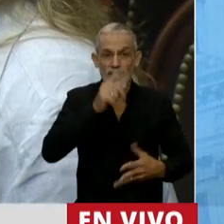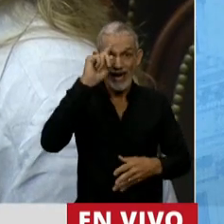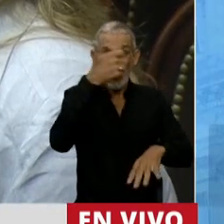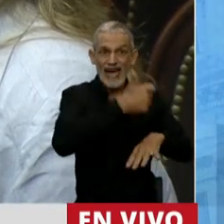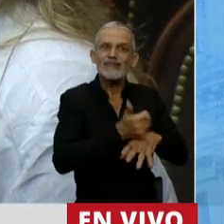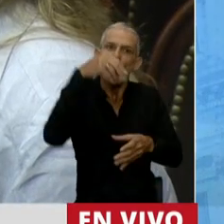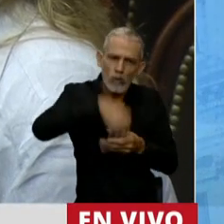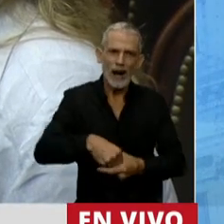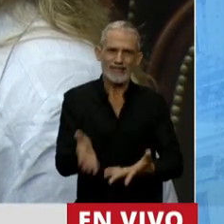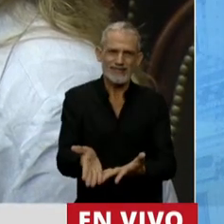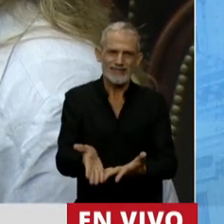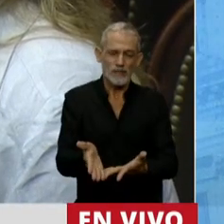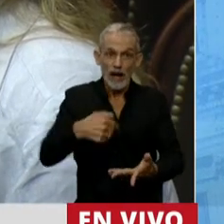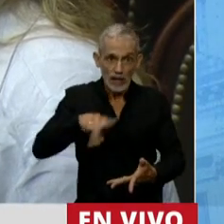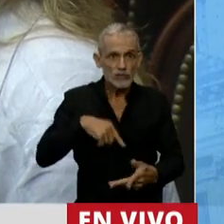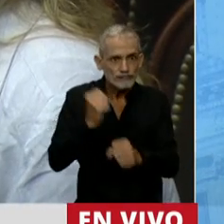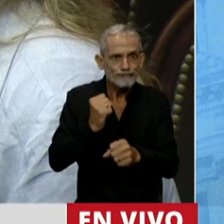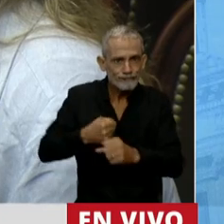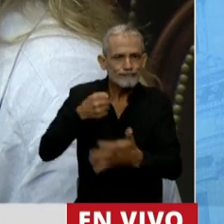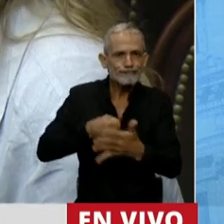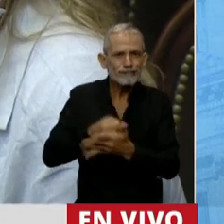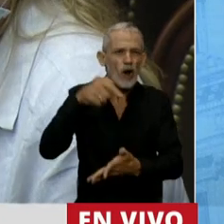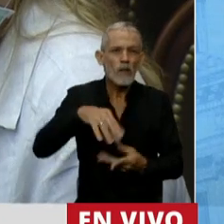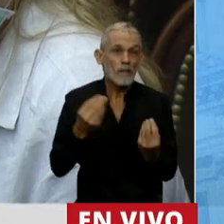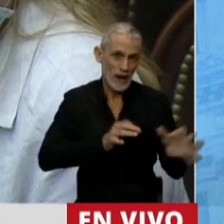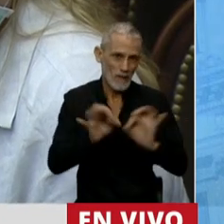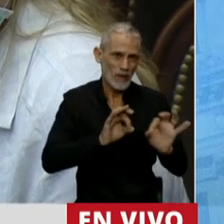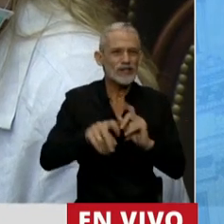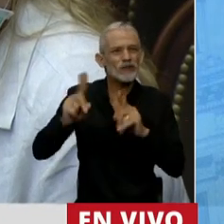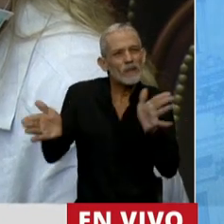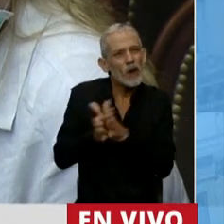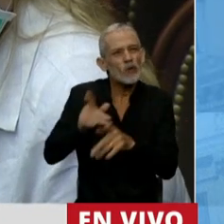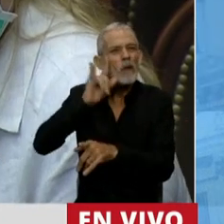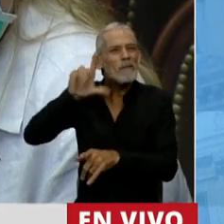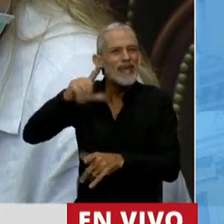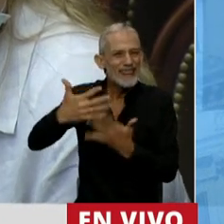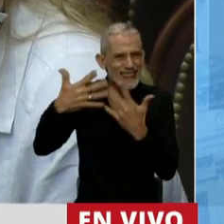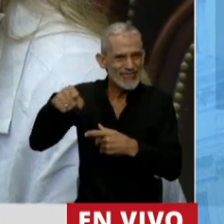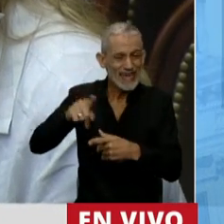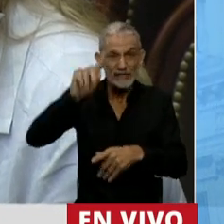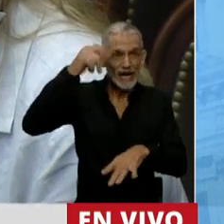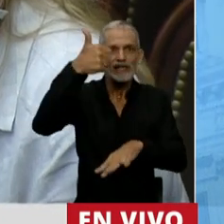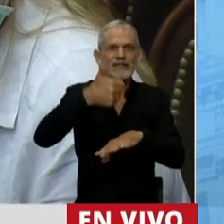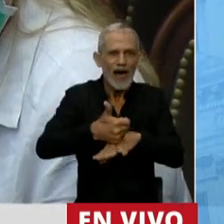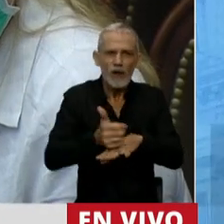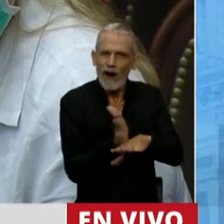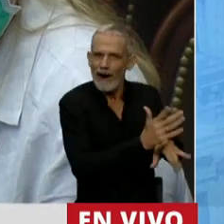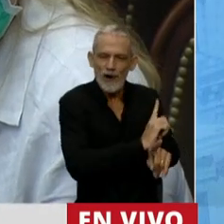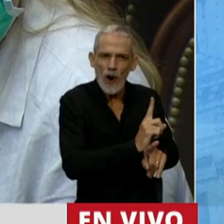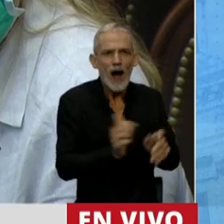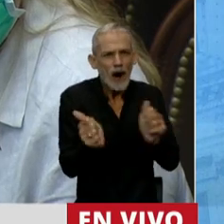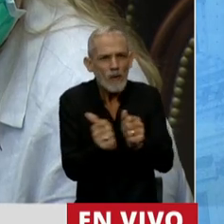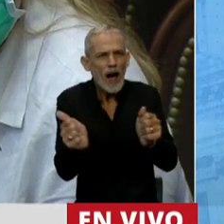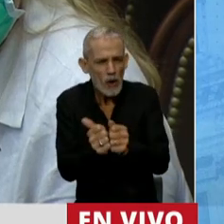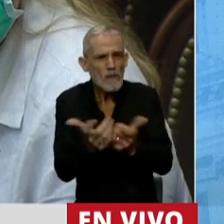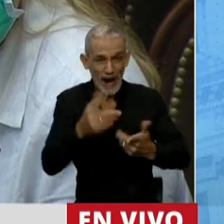sea parte de eso? Eso es lo que estamos trabajando hoy, junto con el proyecto también de los Mil Días. Es que el Estado se haga presente, que acompañe, y